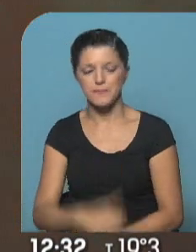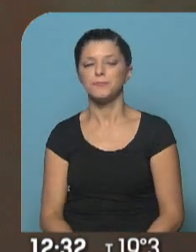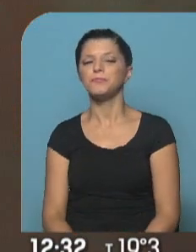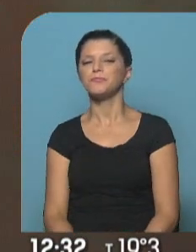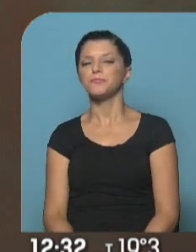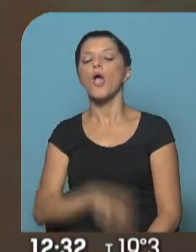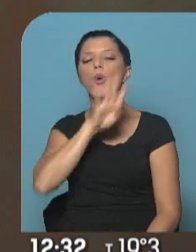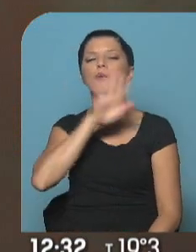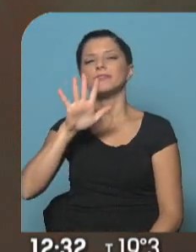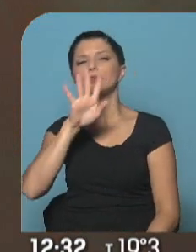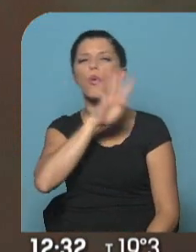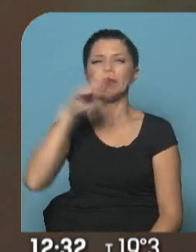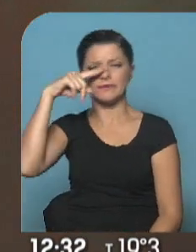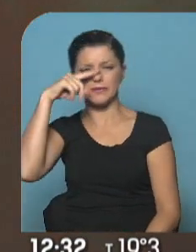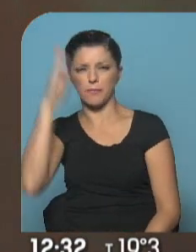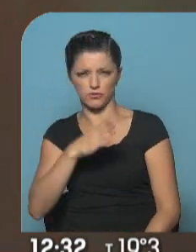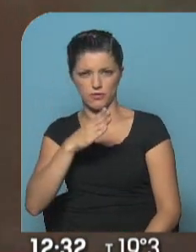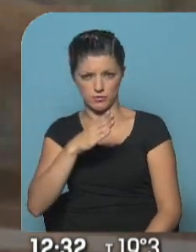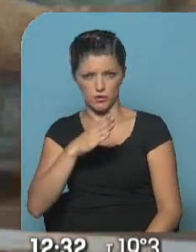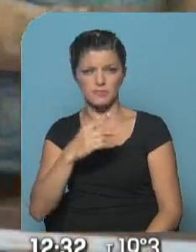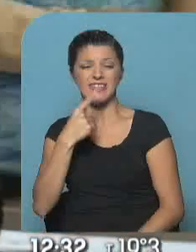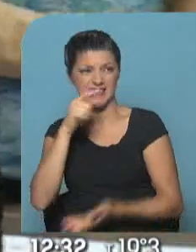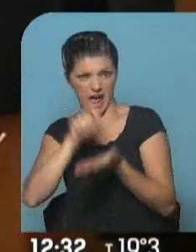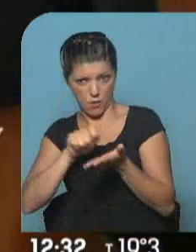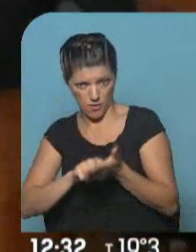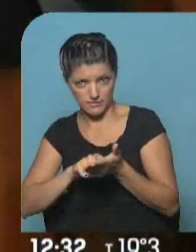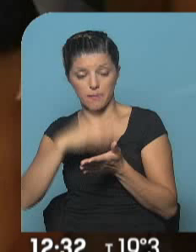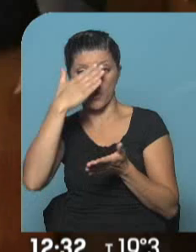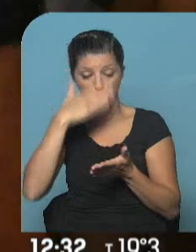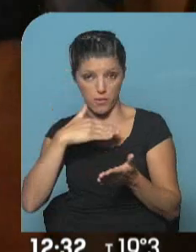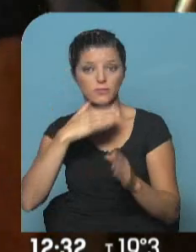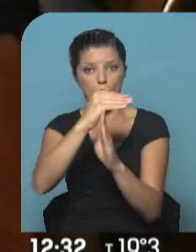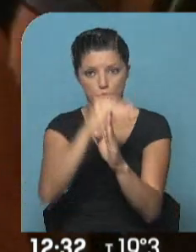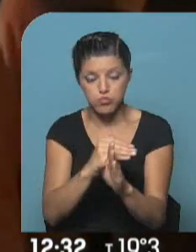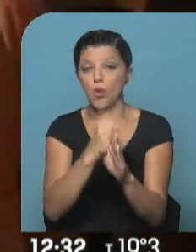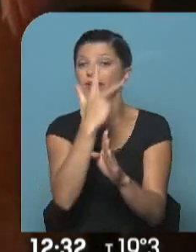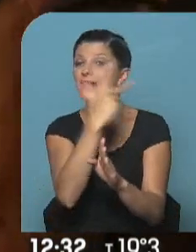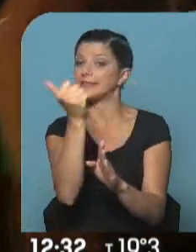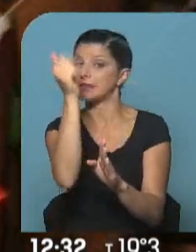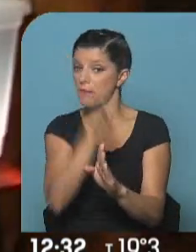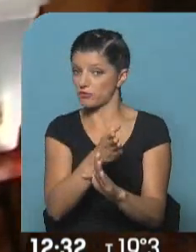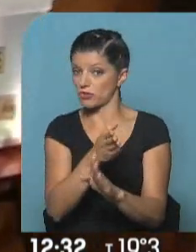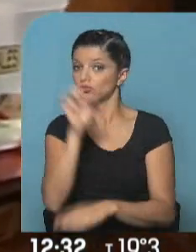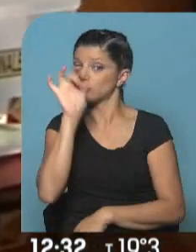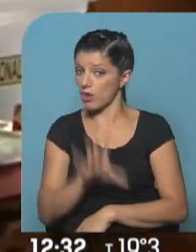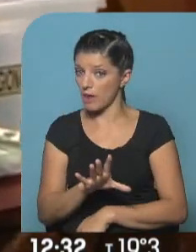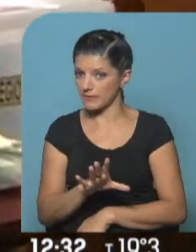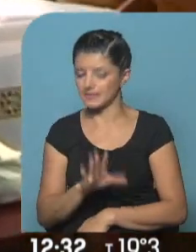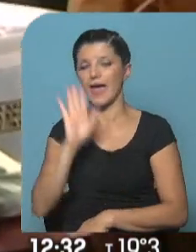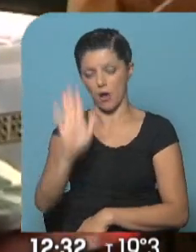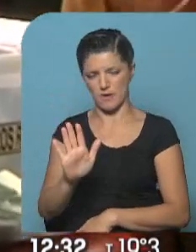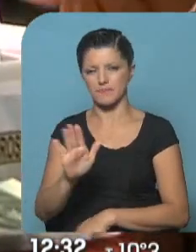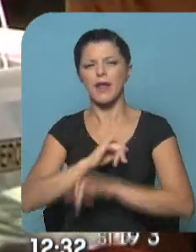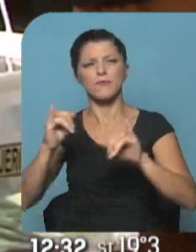45%, entre 45 y 47% le daban a Piñera, finalmente obtuvo 36%, pero la gran novedad es la tercera